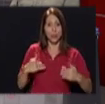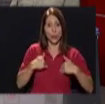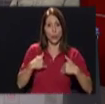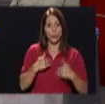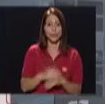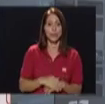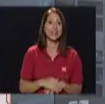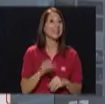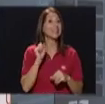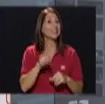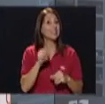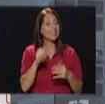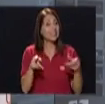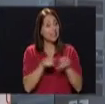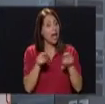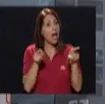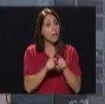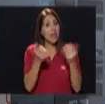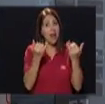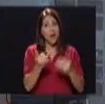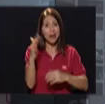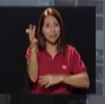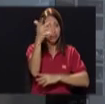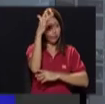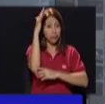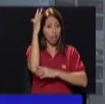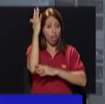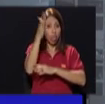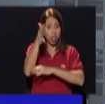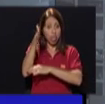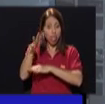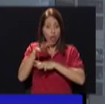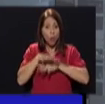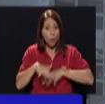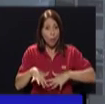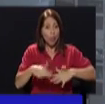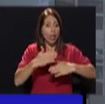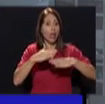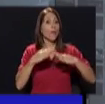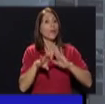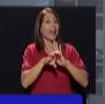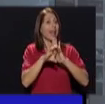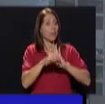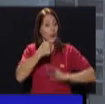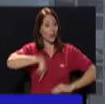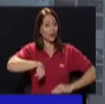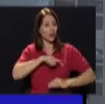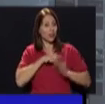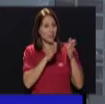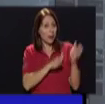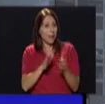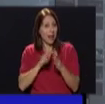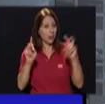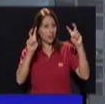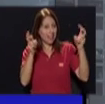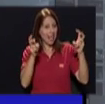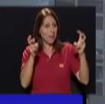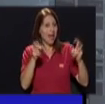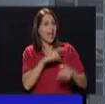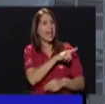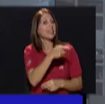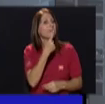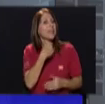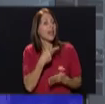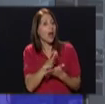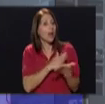vida silvestre. Sí, y con la pérdida de los hábitats también se da por ejemplo, cuando nosotros estábamos preparando este tema, ellas me hablaron de